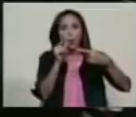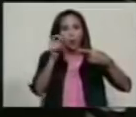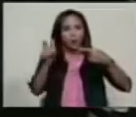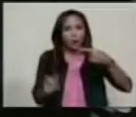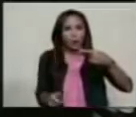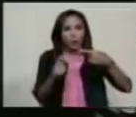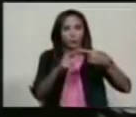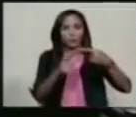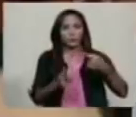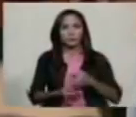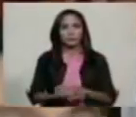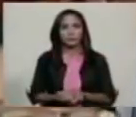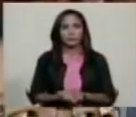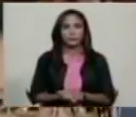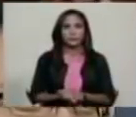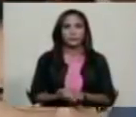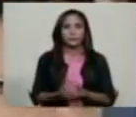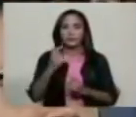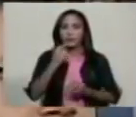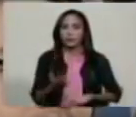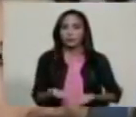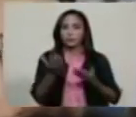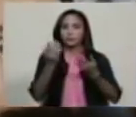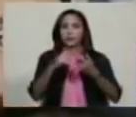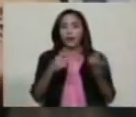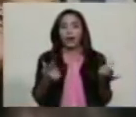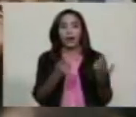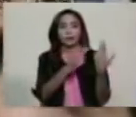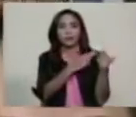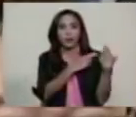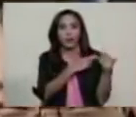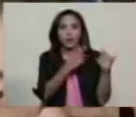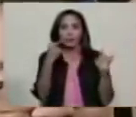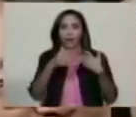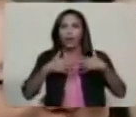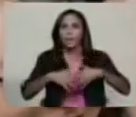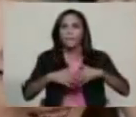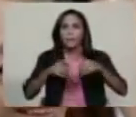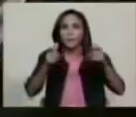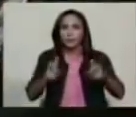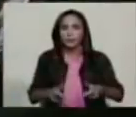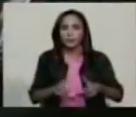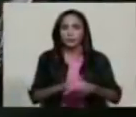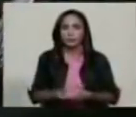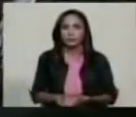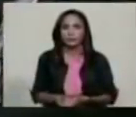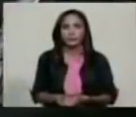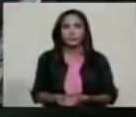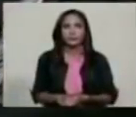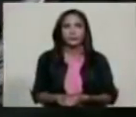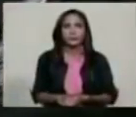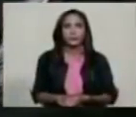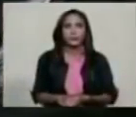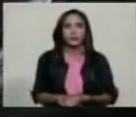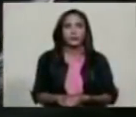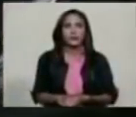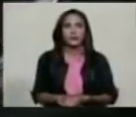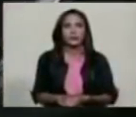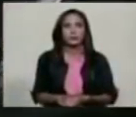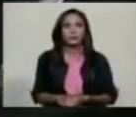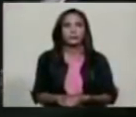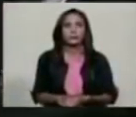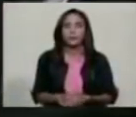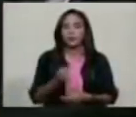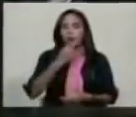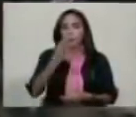Villamizar, Esparza, vocero por los empresarios. Buenas tardes a todos. Ya me han dicho que